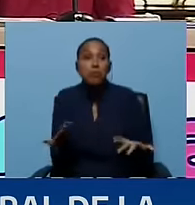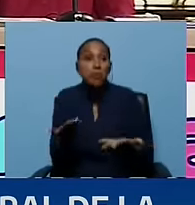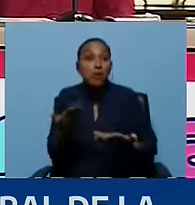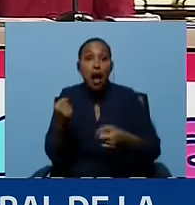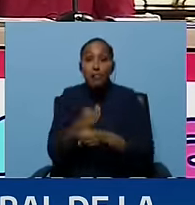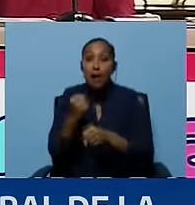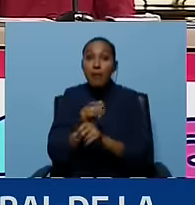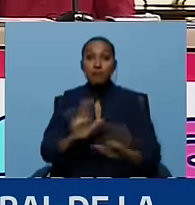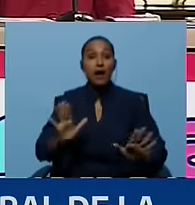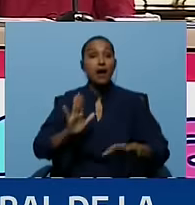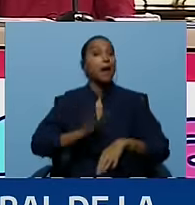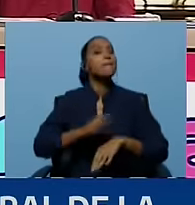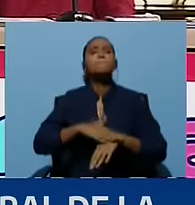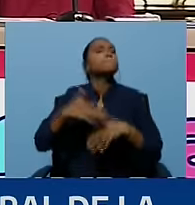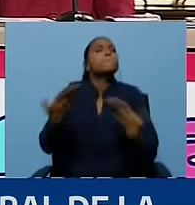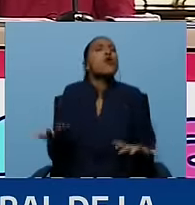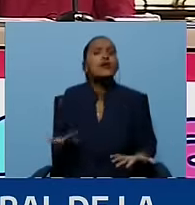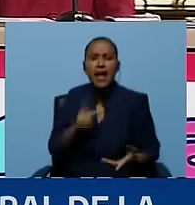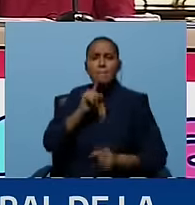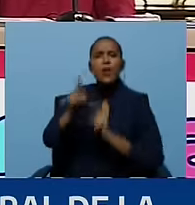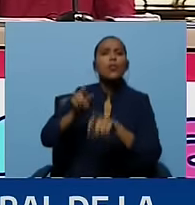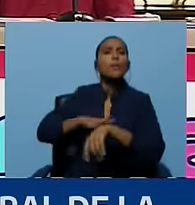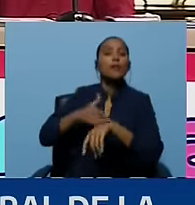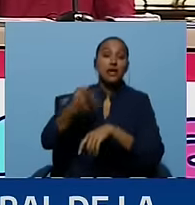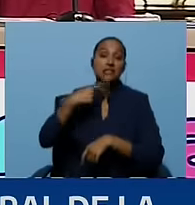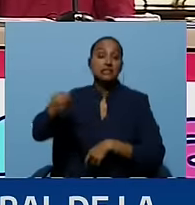Se le sube el ego.